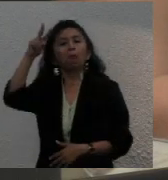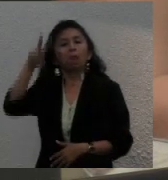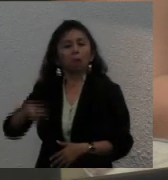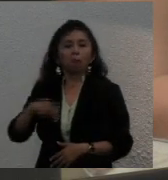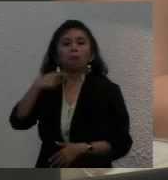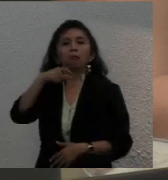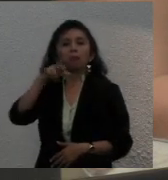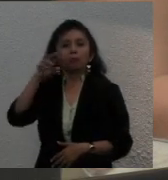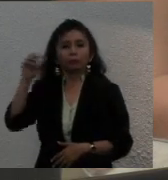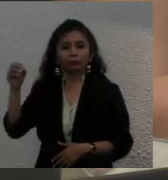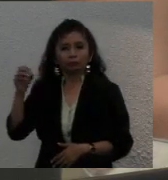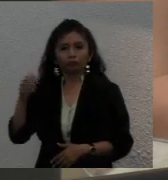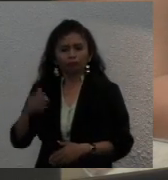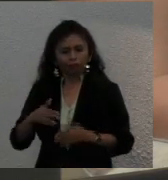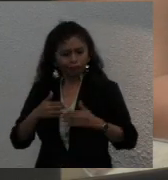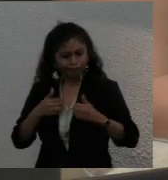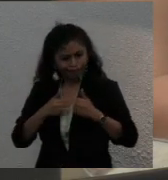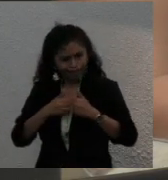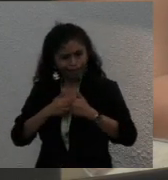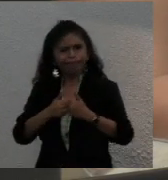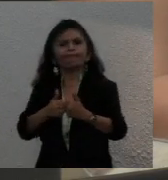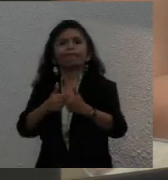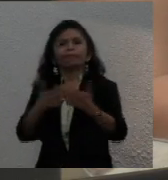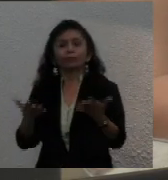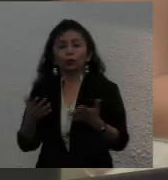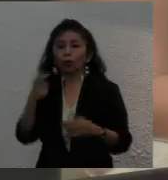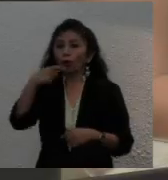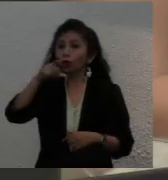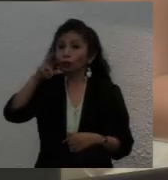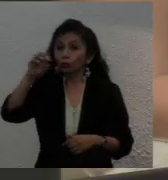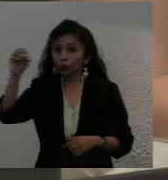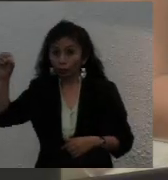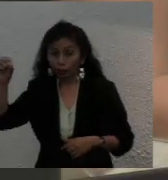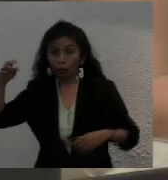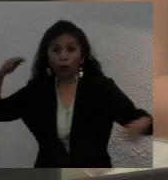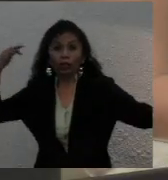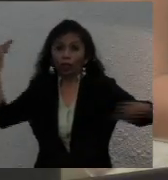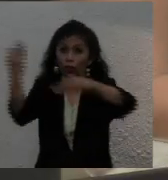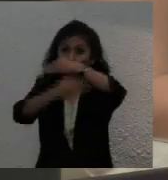Roo. Sigamos avanzando juntos hacia un Quintana Roo donde todas